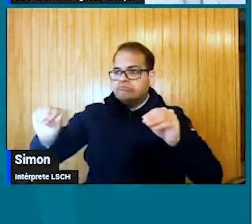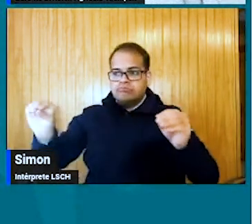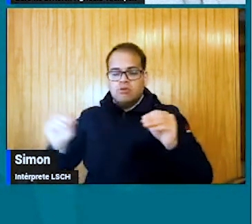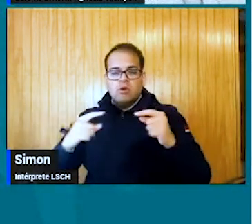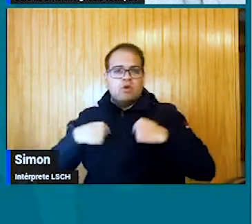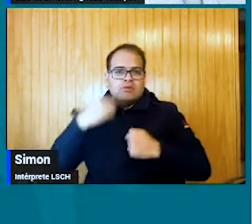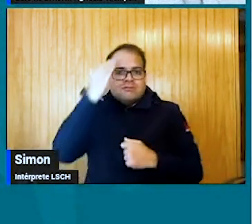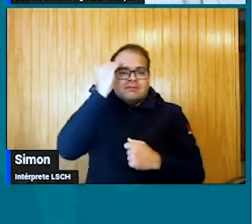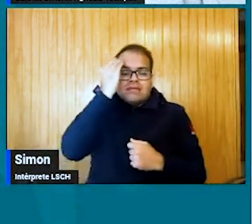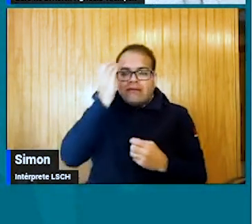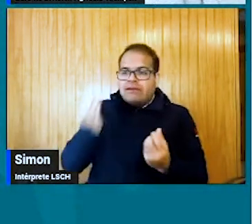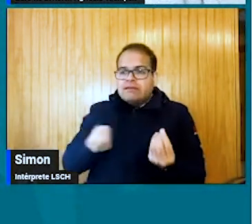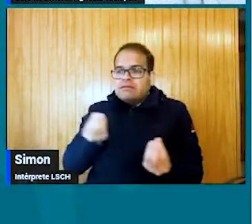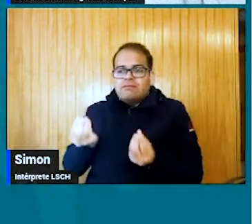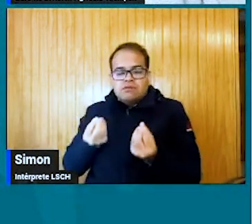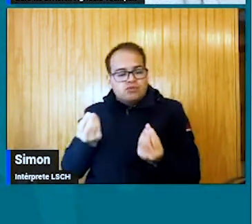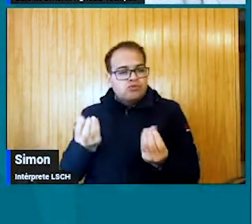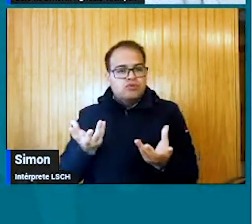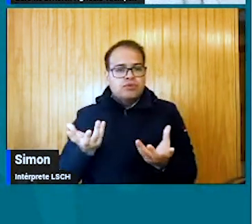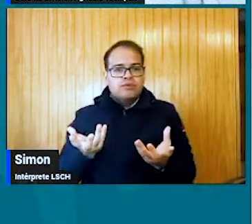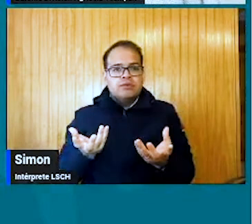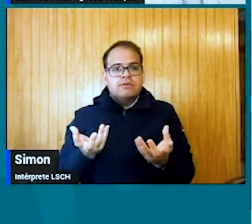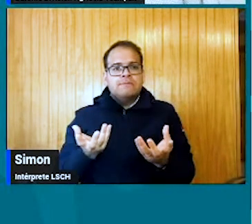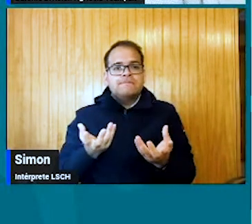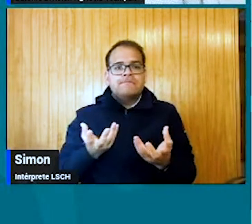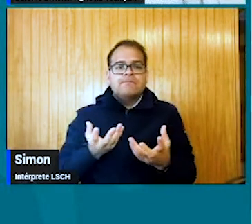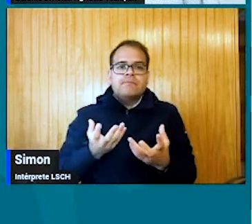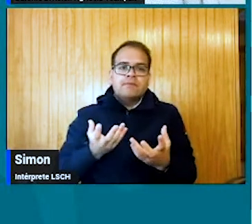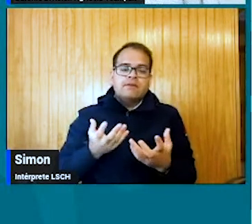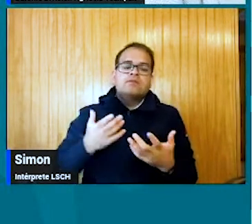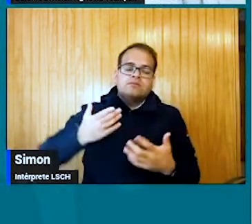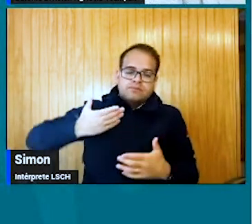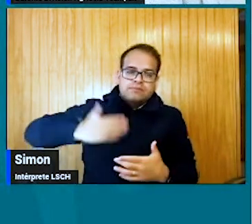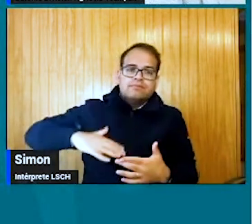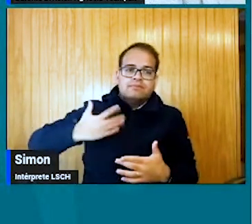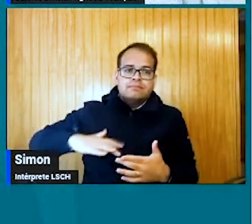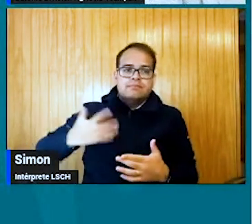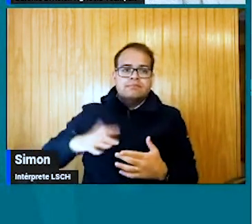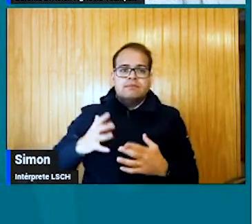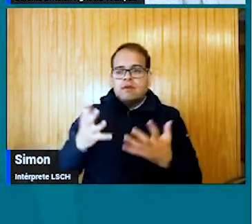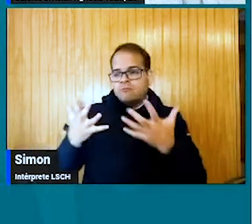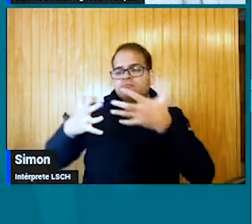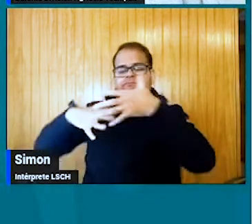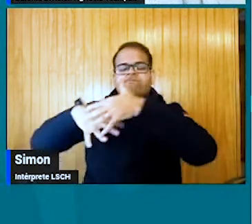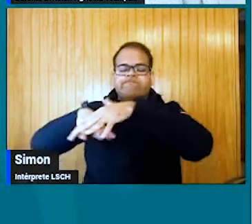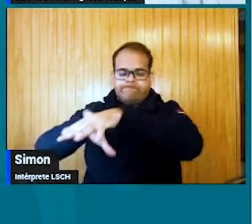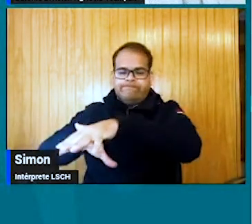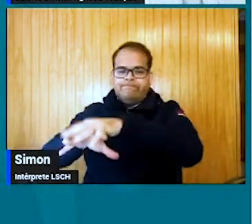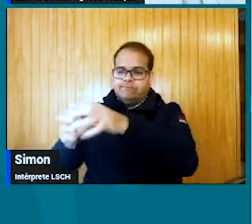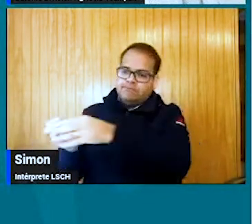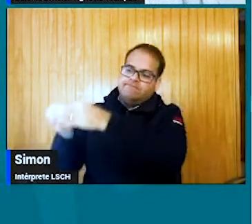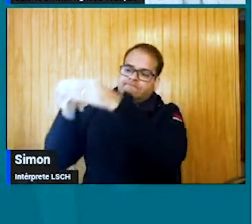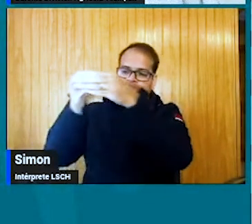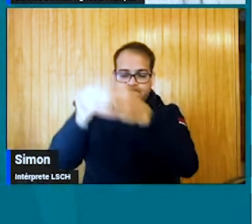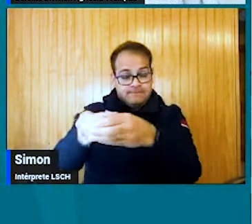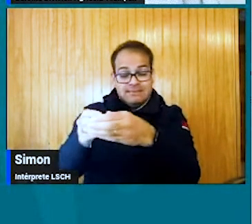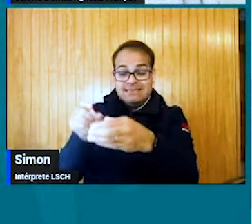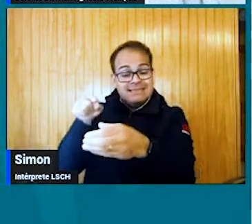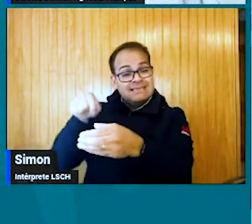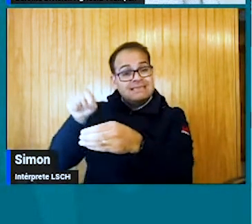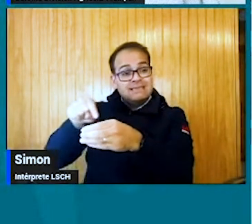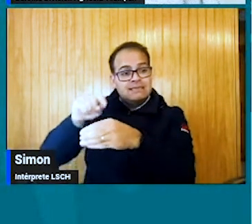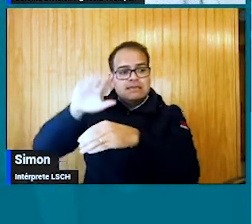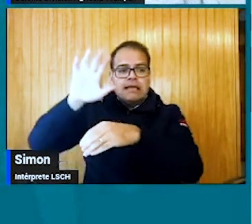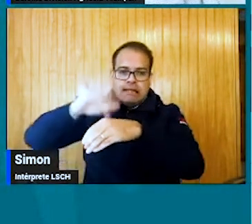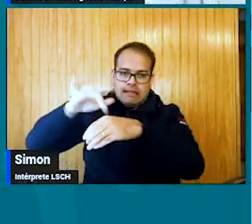pasó. Por lo tanto, sí tienen que venir de la mano con una estación meteorológica.